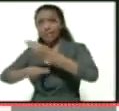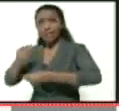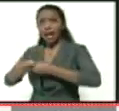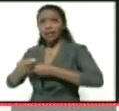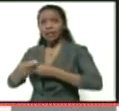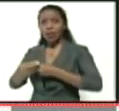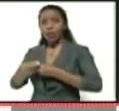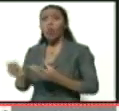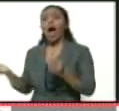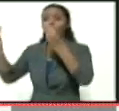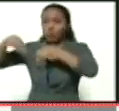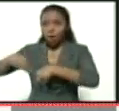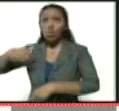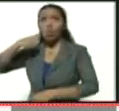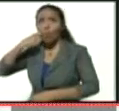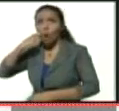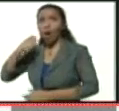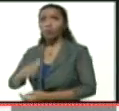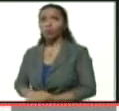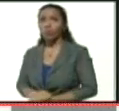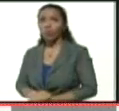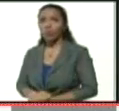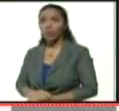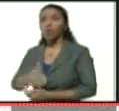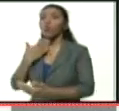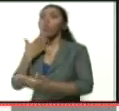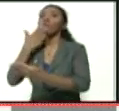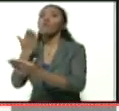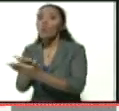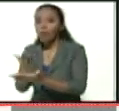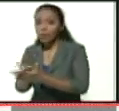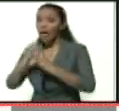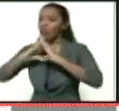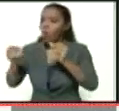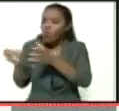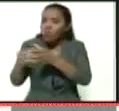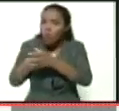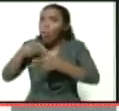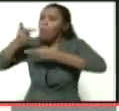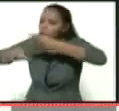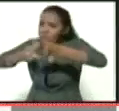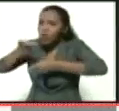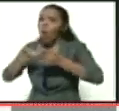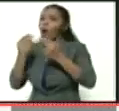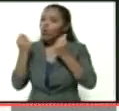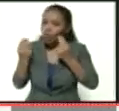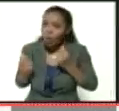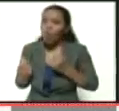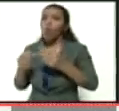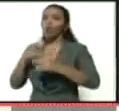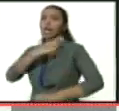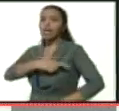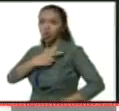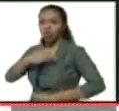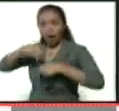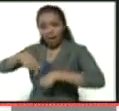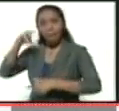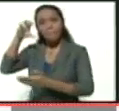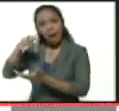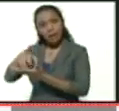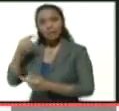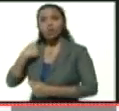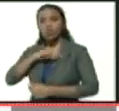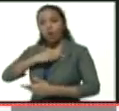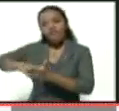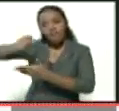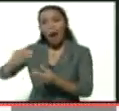un acuerdo humanitario. Propongo a todos los sectores políticos, económicos, religiosos de este país firmar